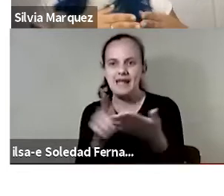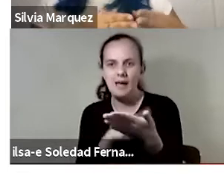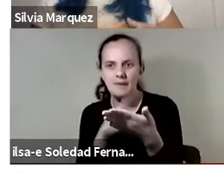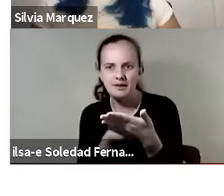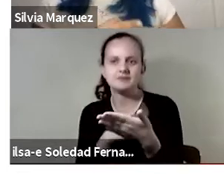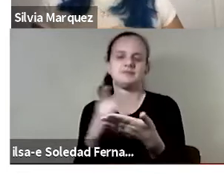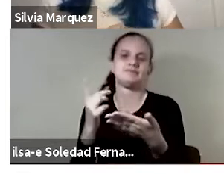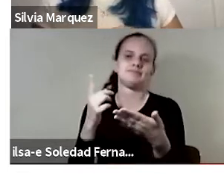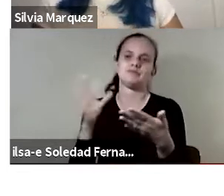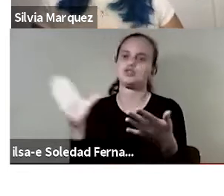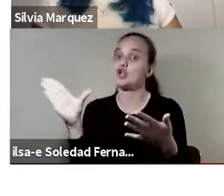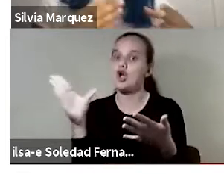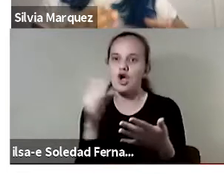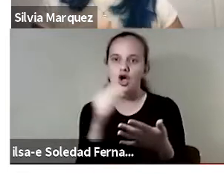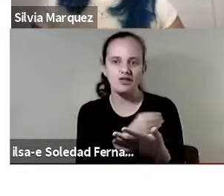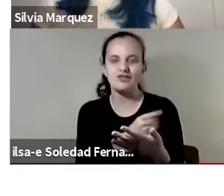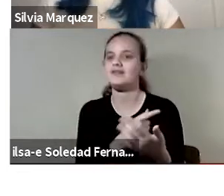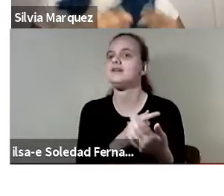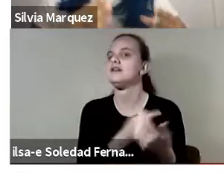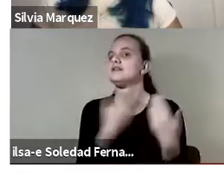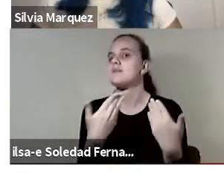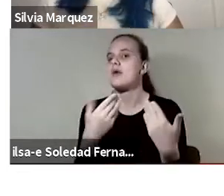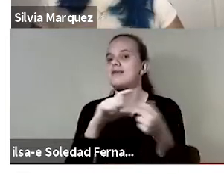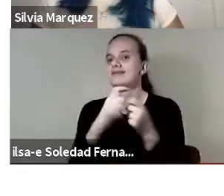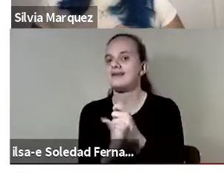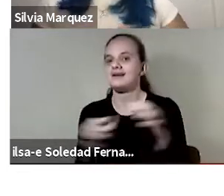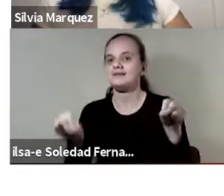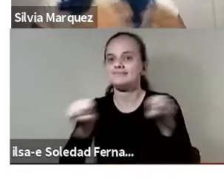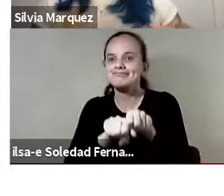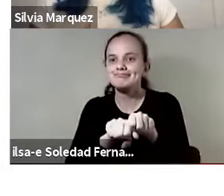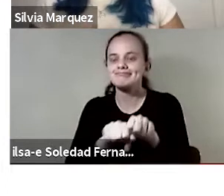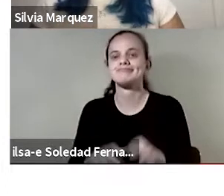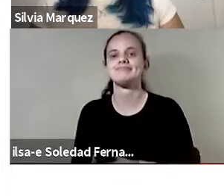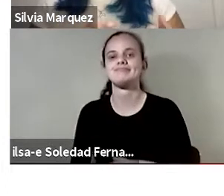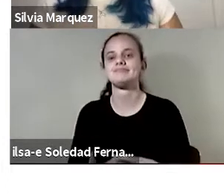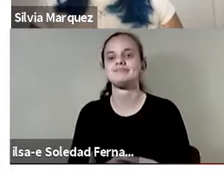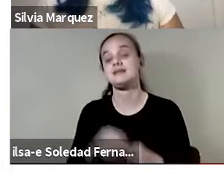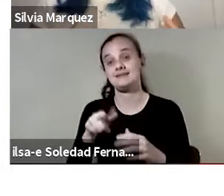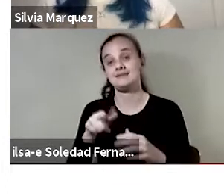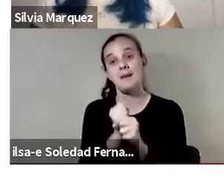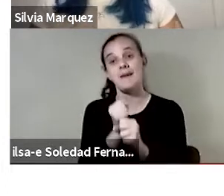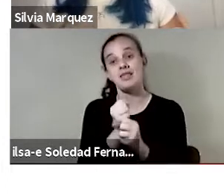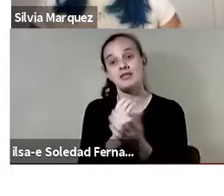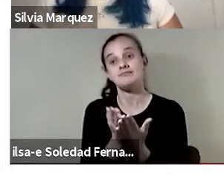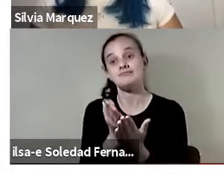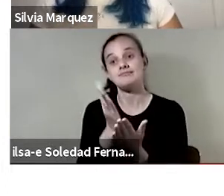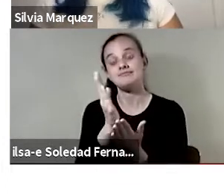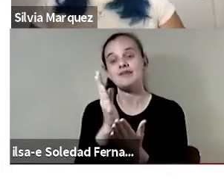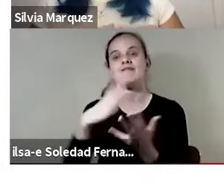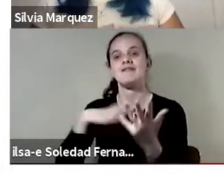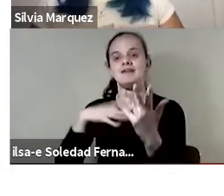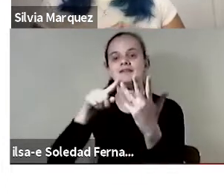no solamente la web de escritorio, sino los dispositivos móviles, las tablets, todo lo que se conecte básicamente a